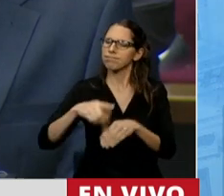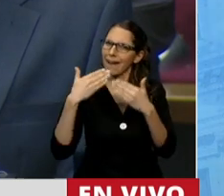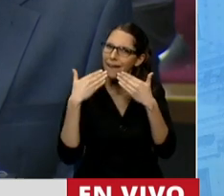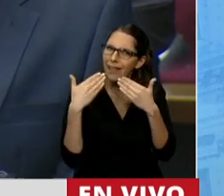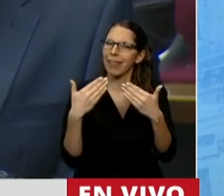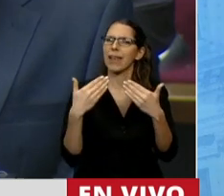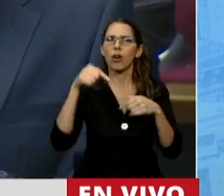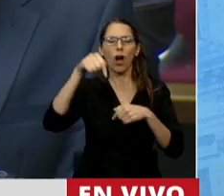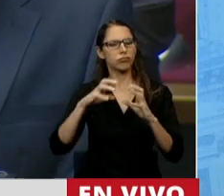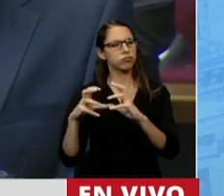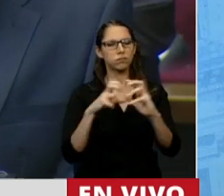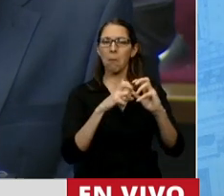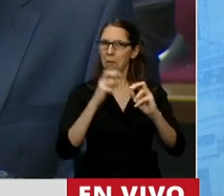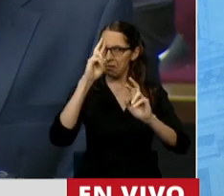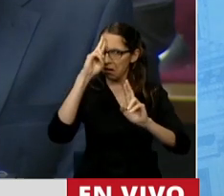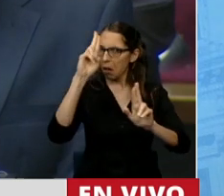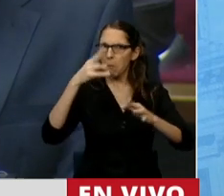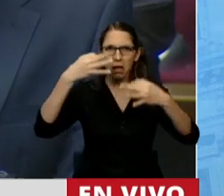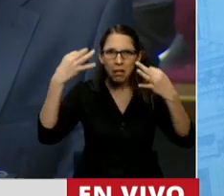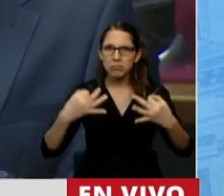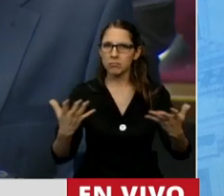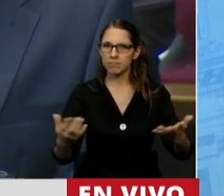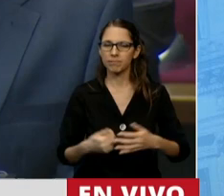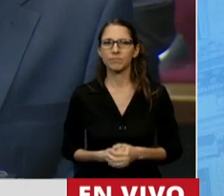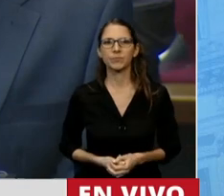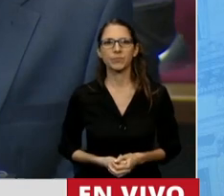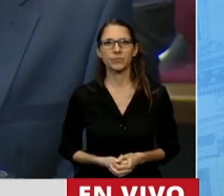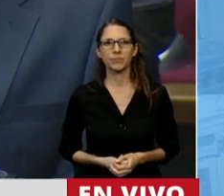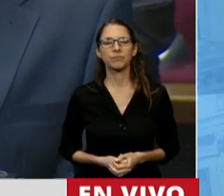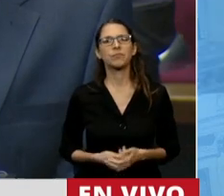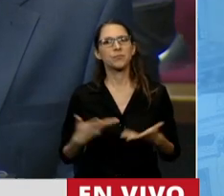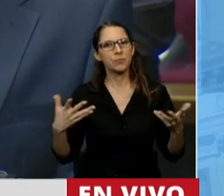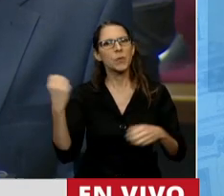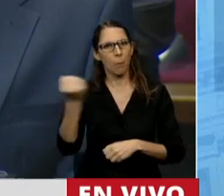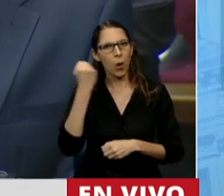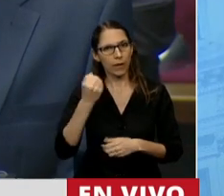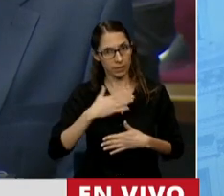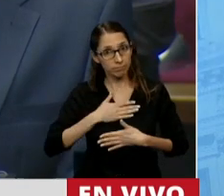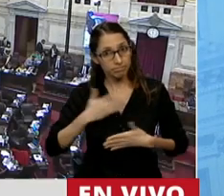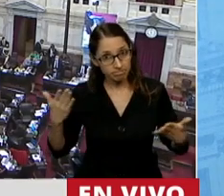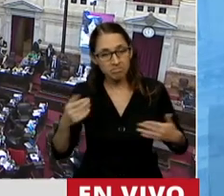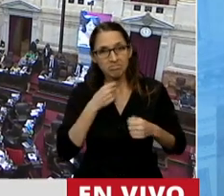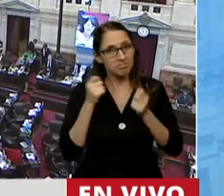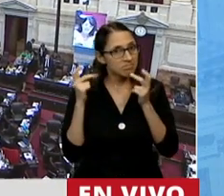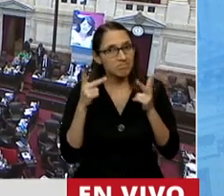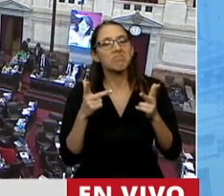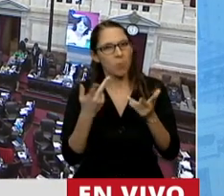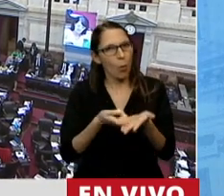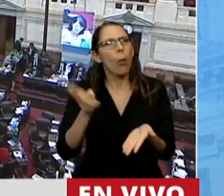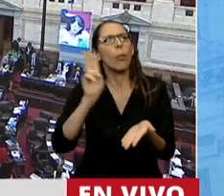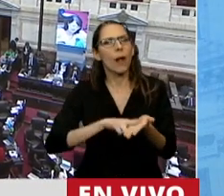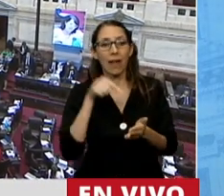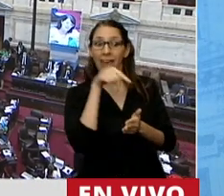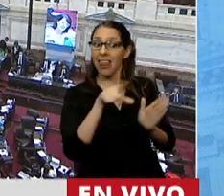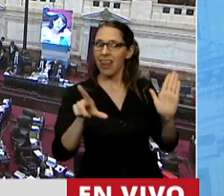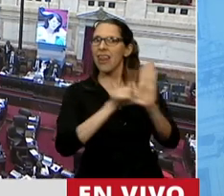con el respeto que exigen las circunstancias. Es importante para mí remarcar con énfasis que esta ley viene